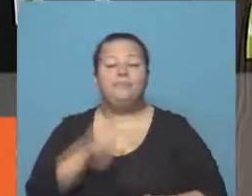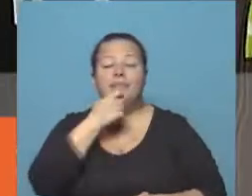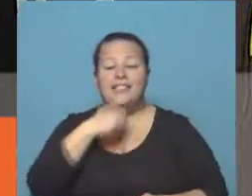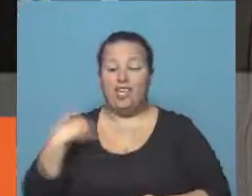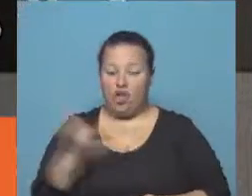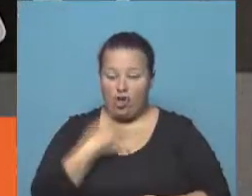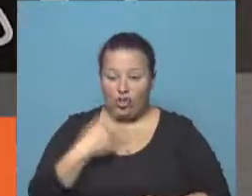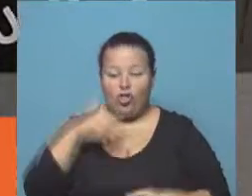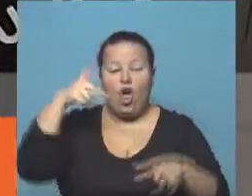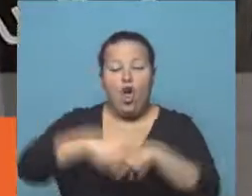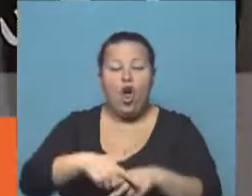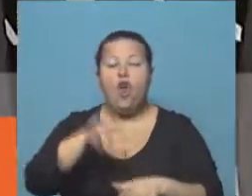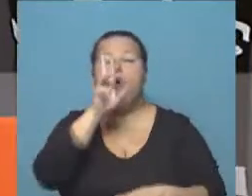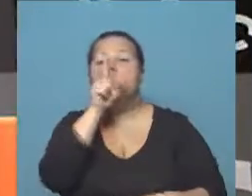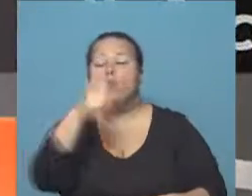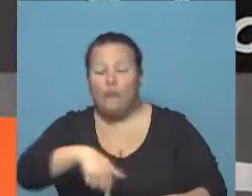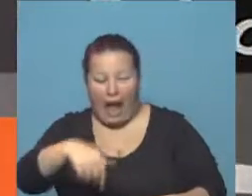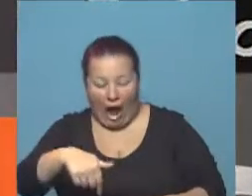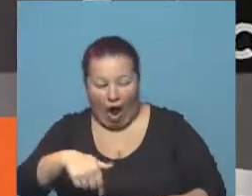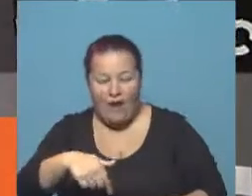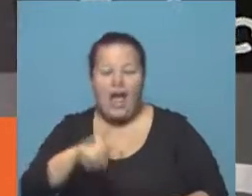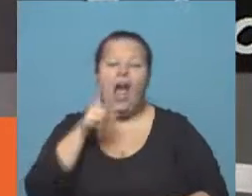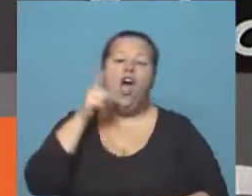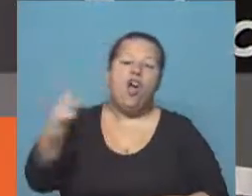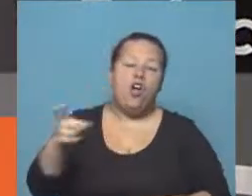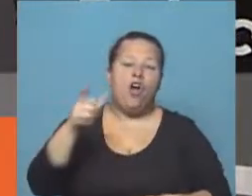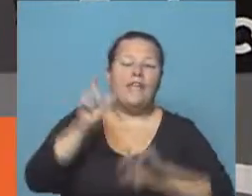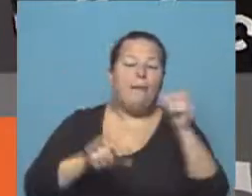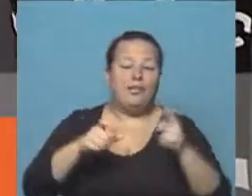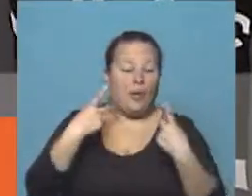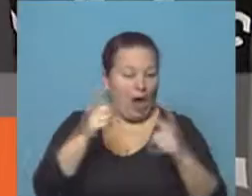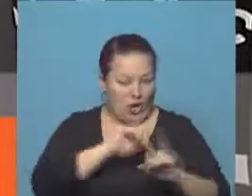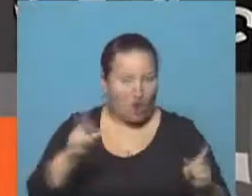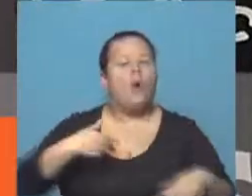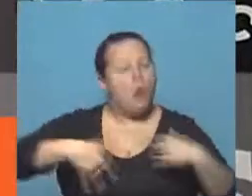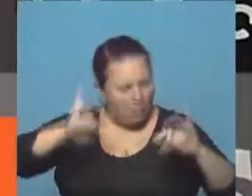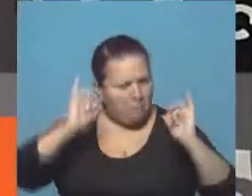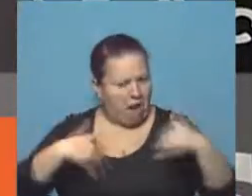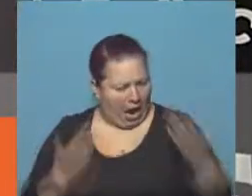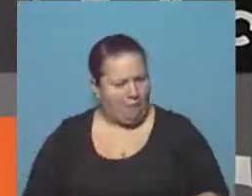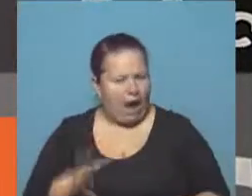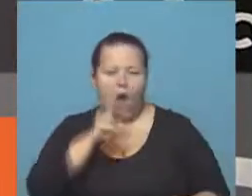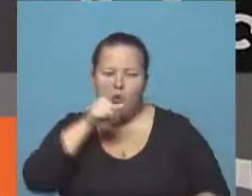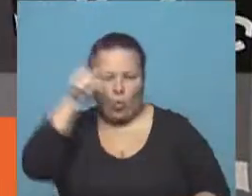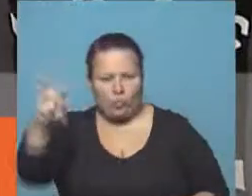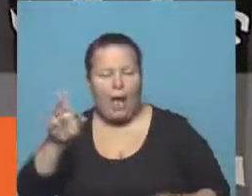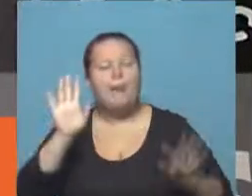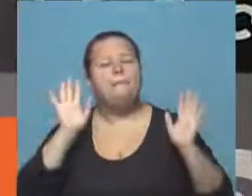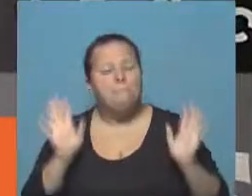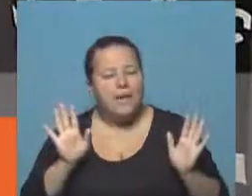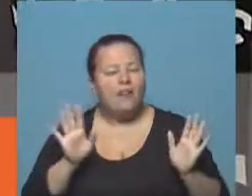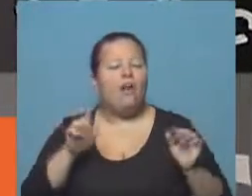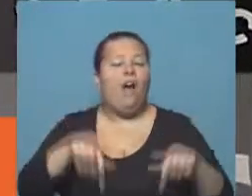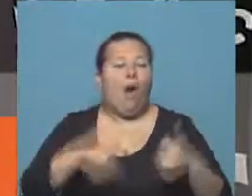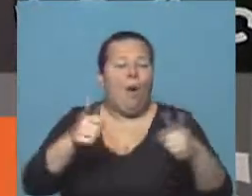nosotros tenemos que ir a cortar una ruta ahora y para no perjudicar a los pasajeros, lo vamos a hacer. Ahora, es pan